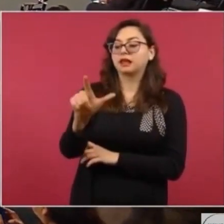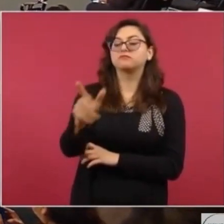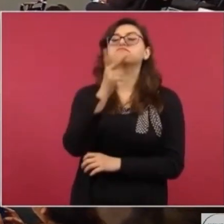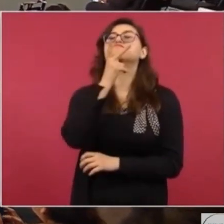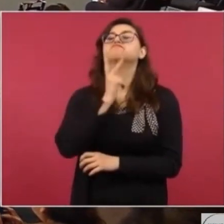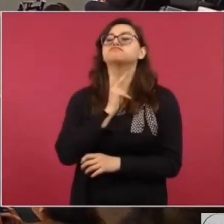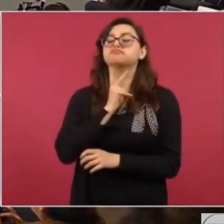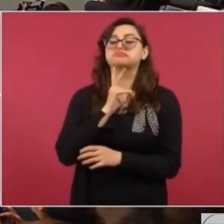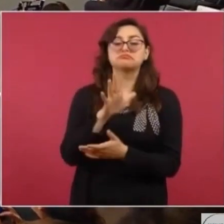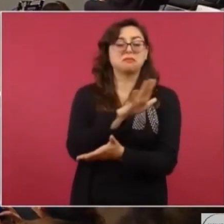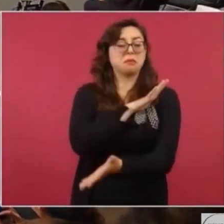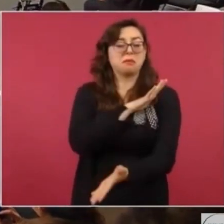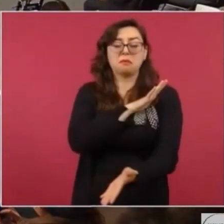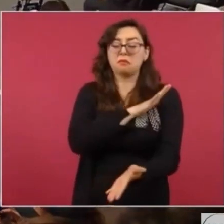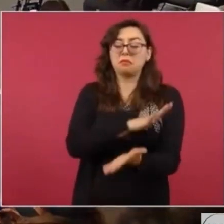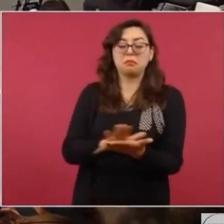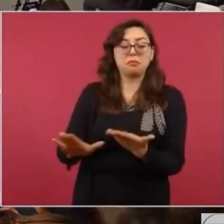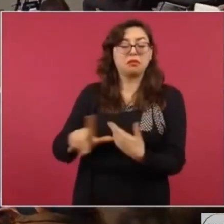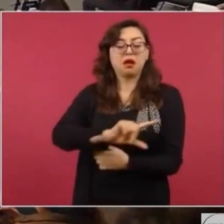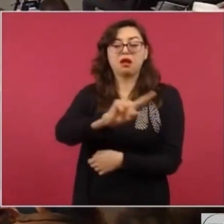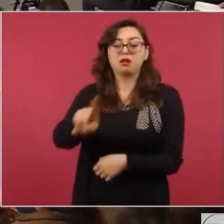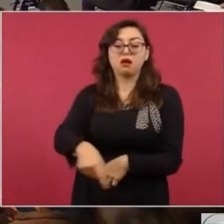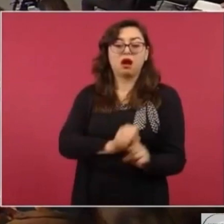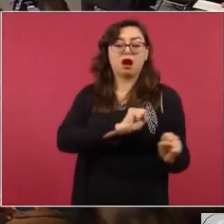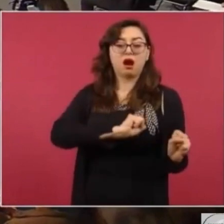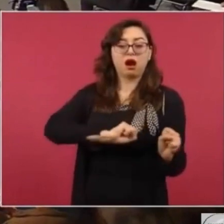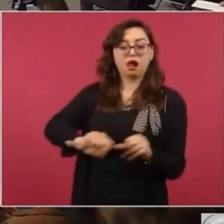más que abandono,